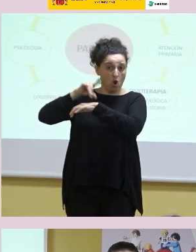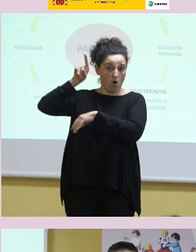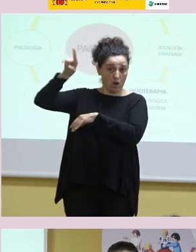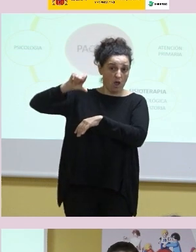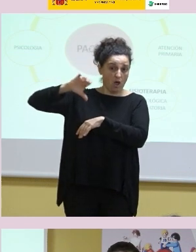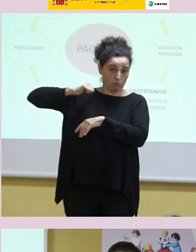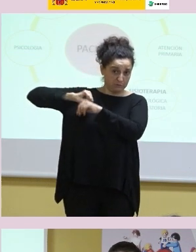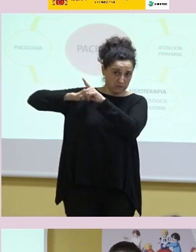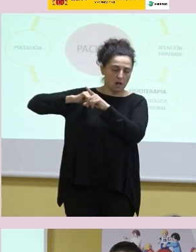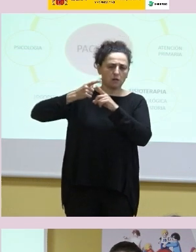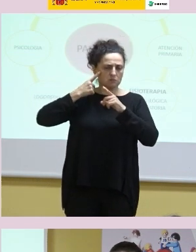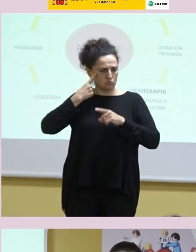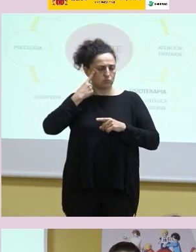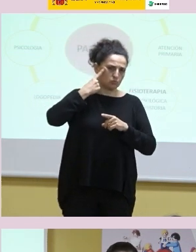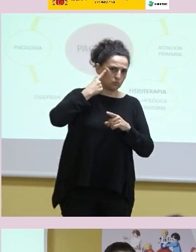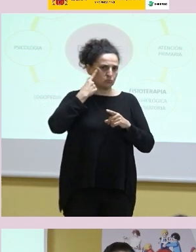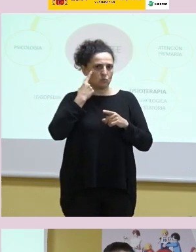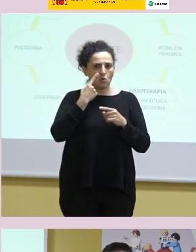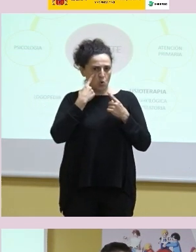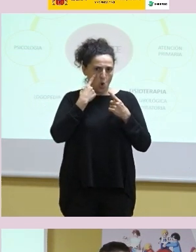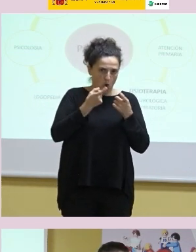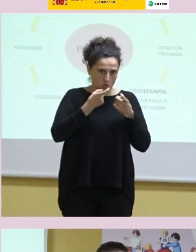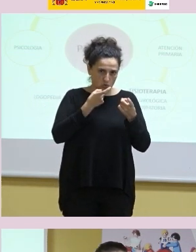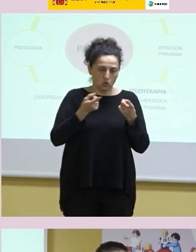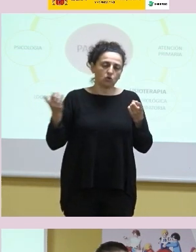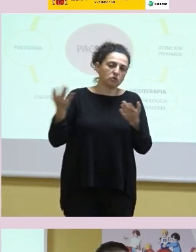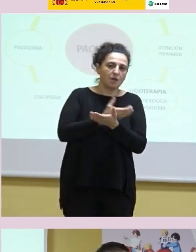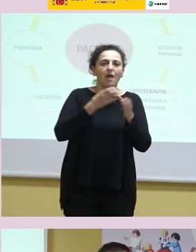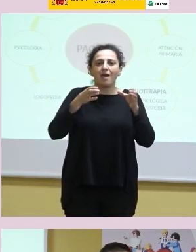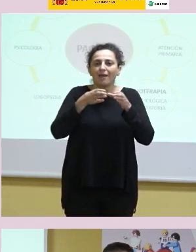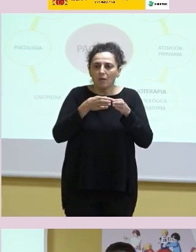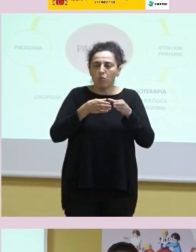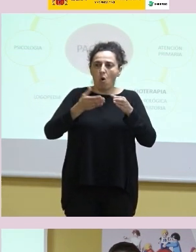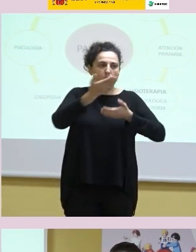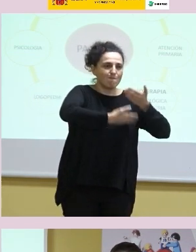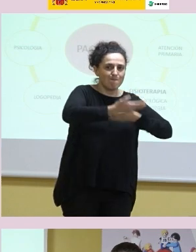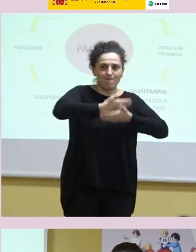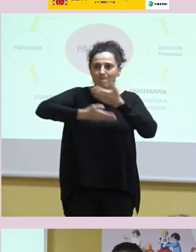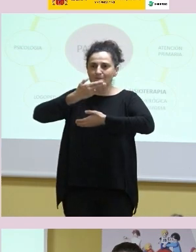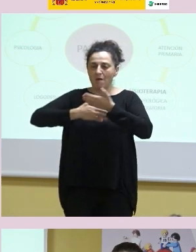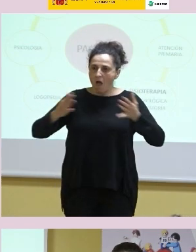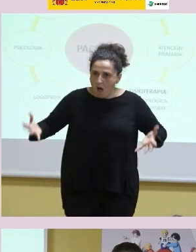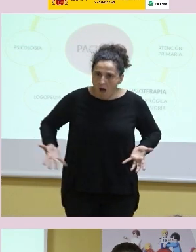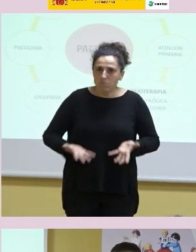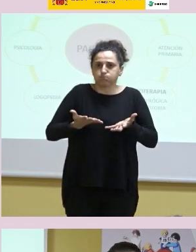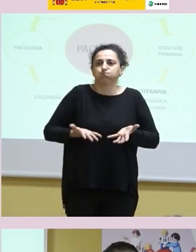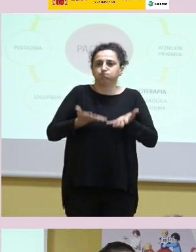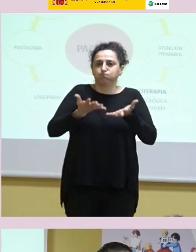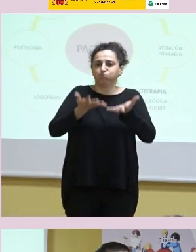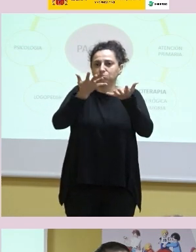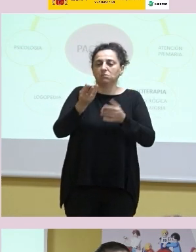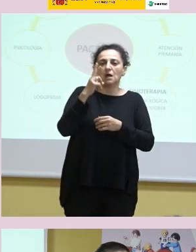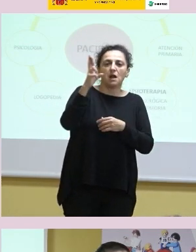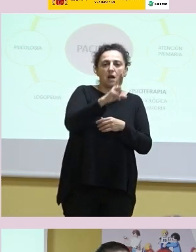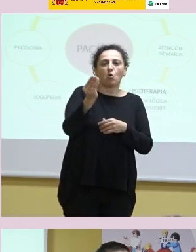de él, entonces al final yo creo que todo el equipo interdisciplinar empuja a que este paciente se haya recuperado de este episodio de la